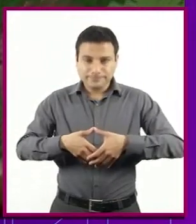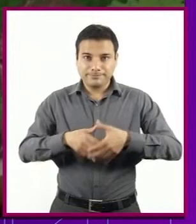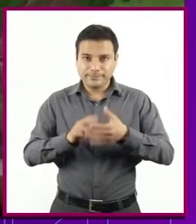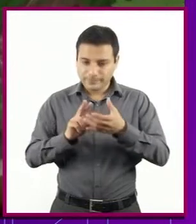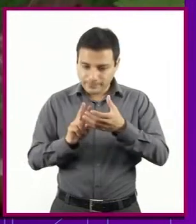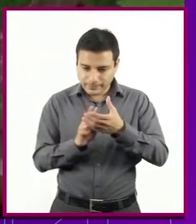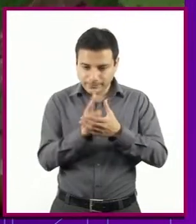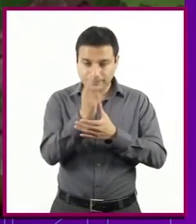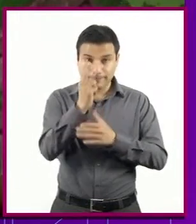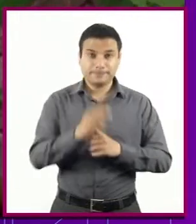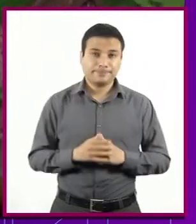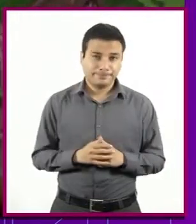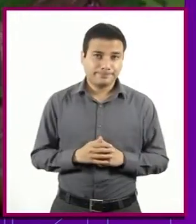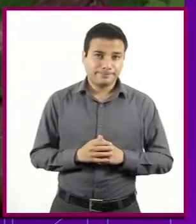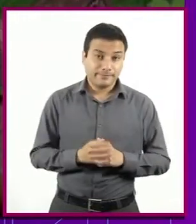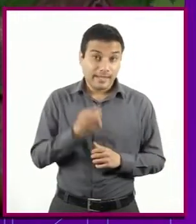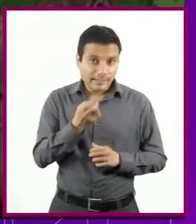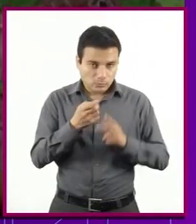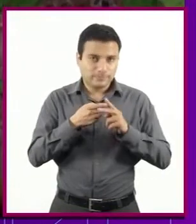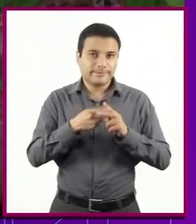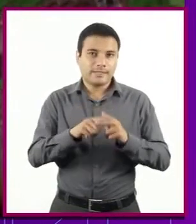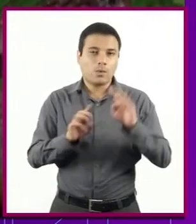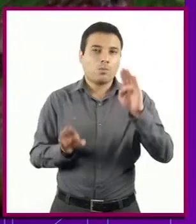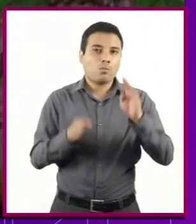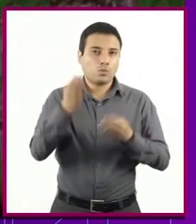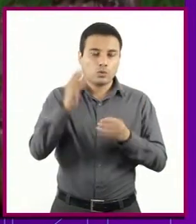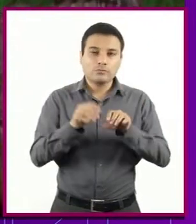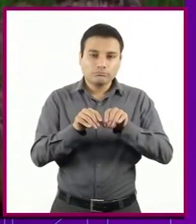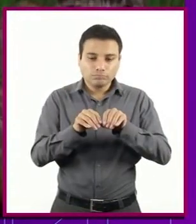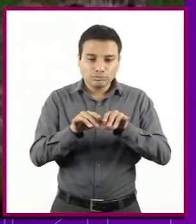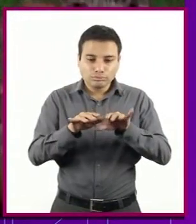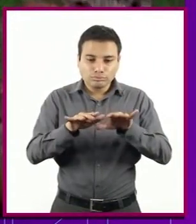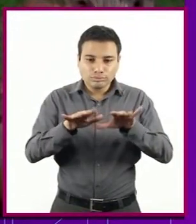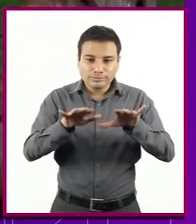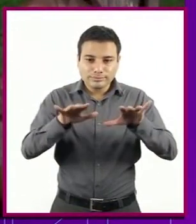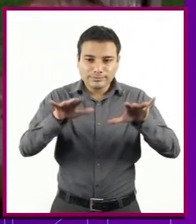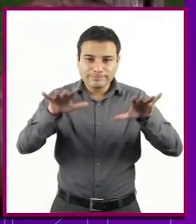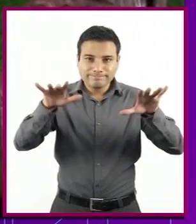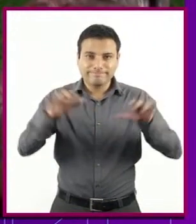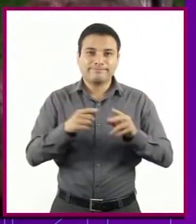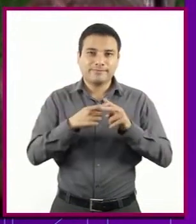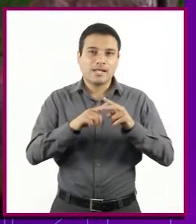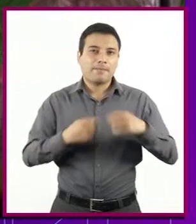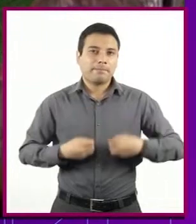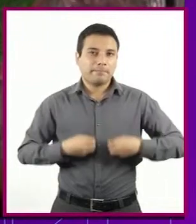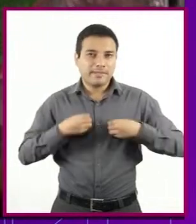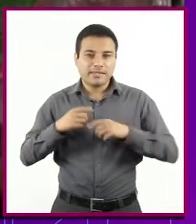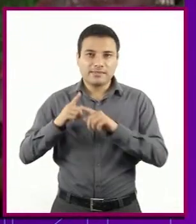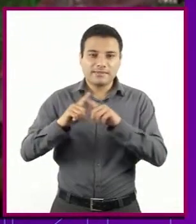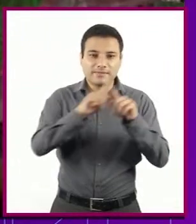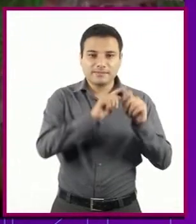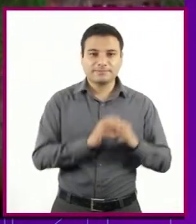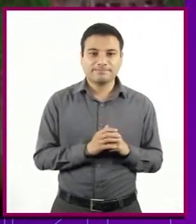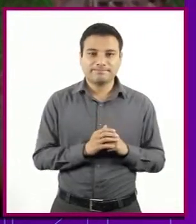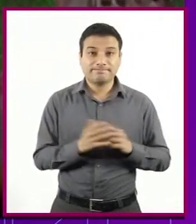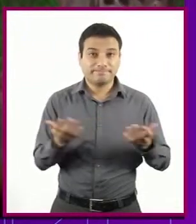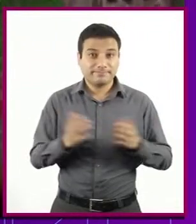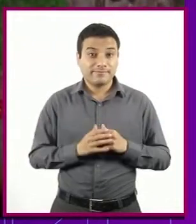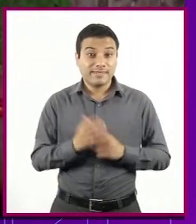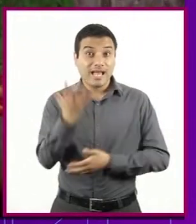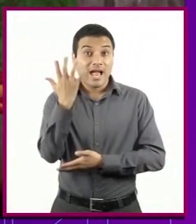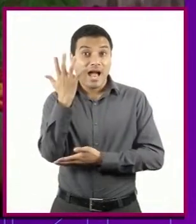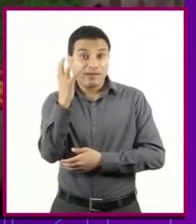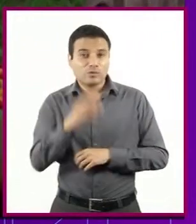quechquemitl totonaco y origen del mundo humano. A partir de ahí se despliega la vida. Alrededor del árbol en flor vemos a